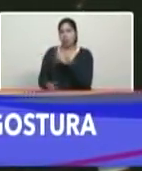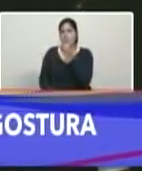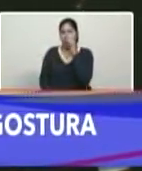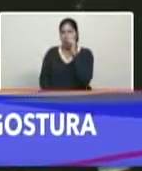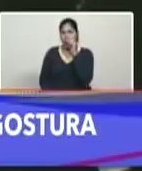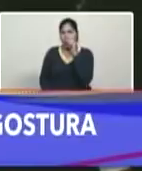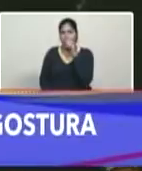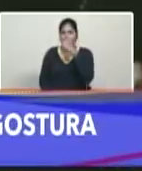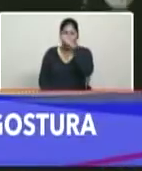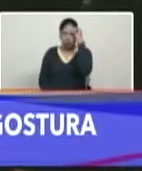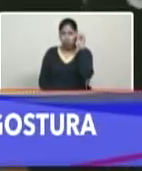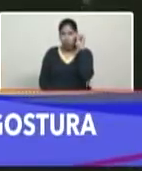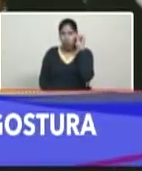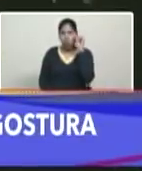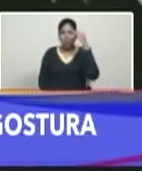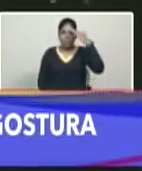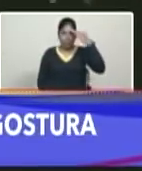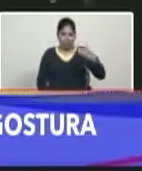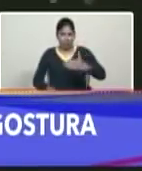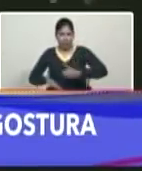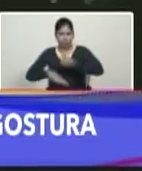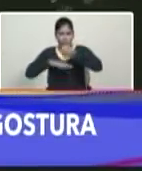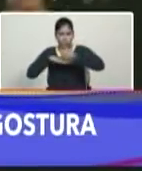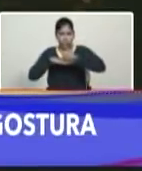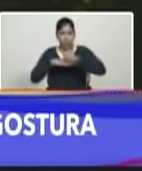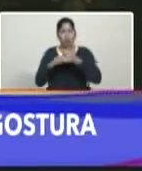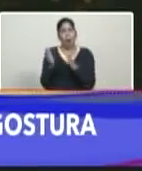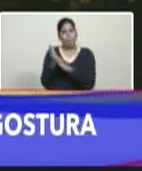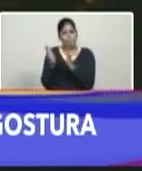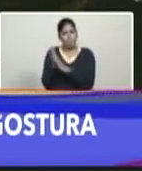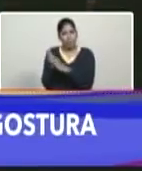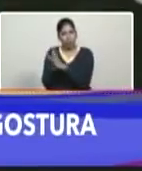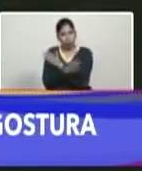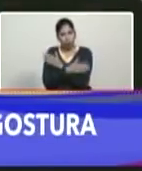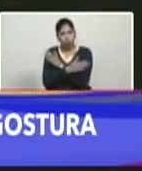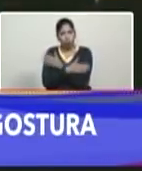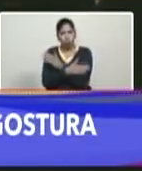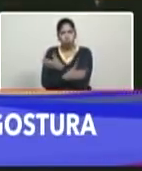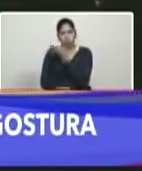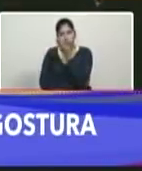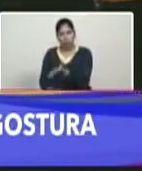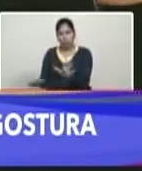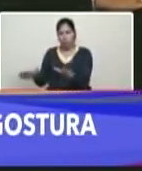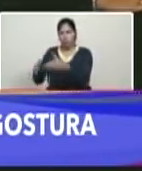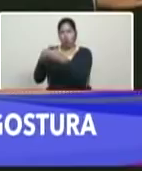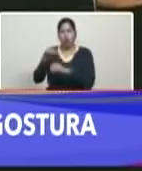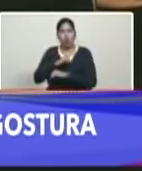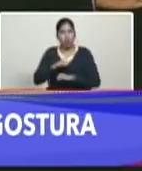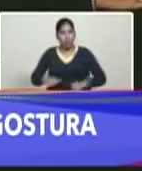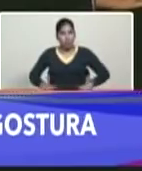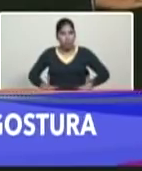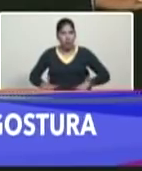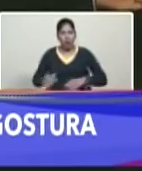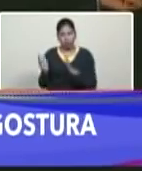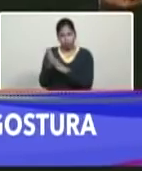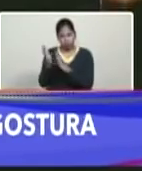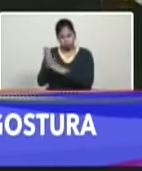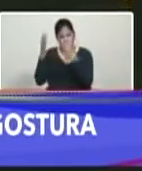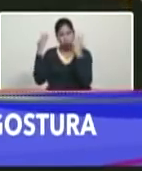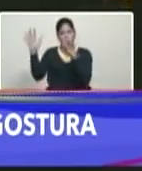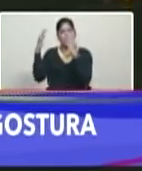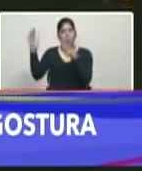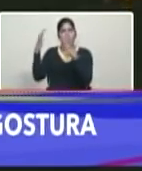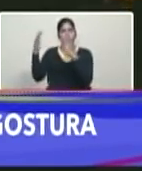haber presidido esta comisión. Quiero pedir un aplauso al Estado Mayor Conjunto y a la Fuerza Armada Nacional Bolivariana,